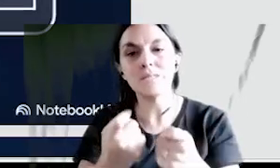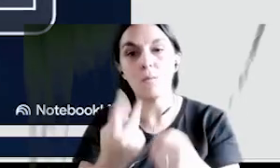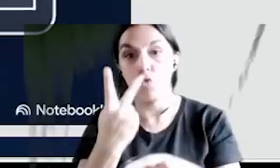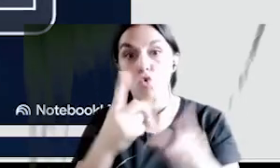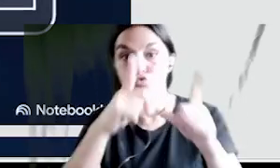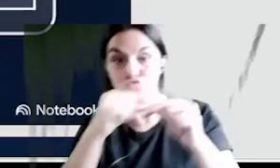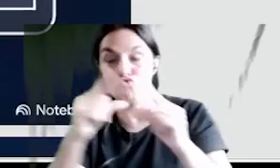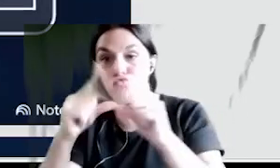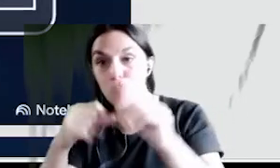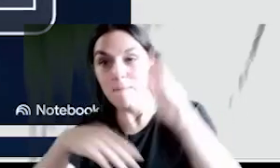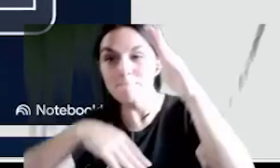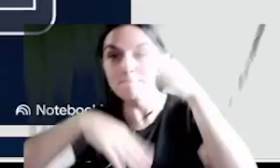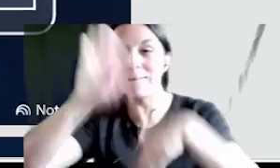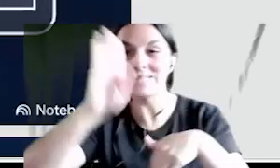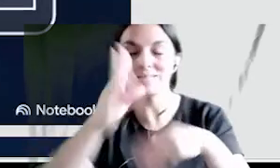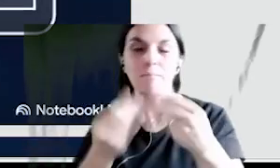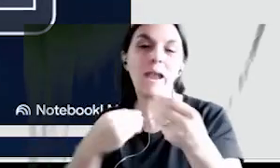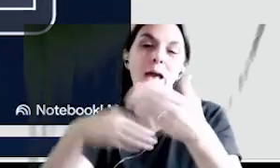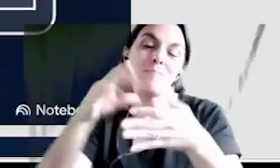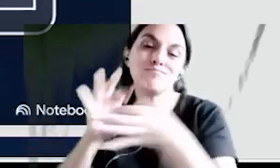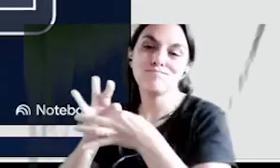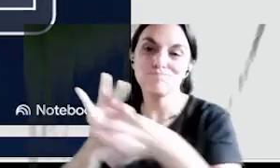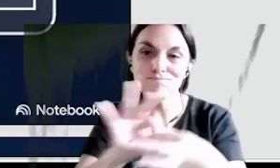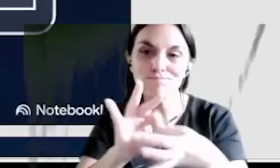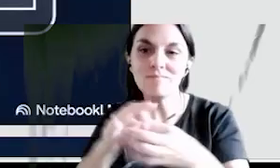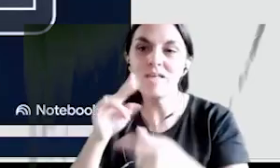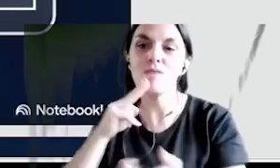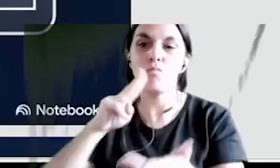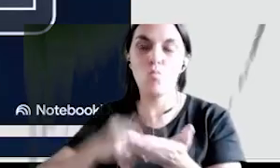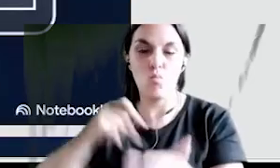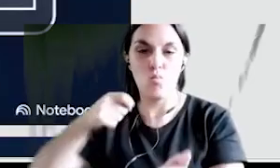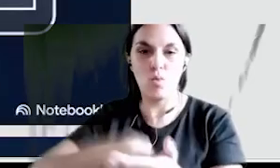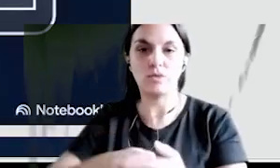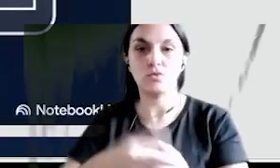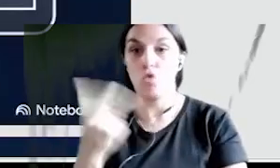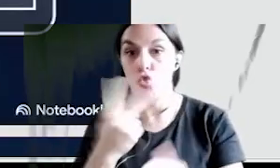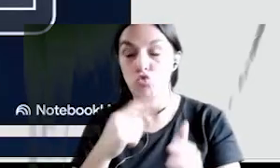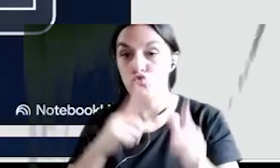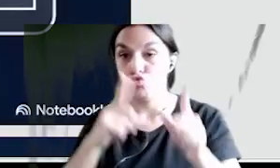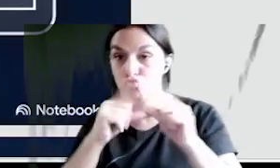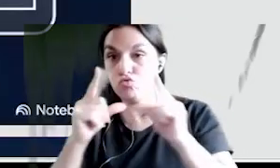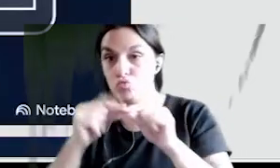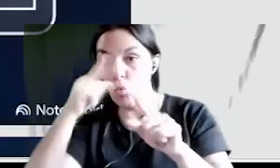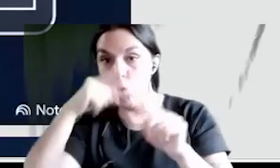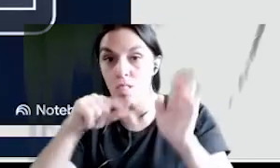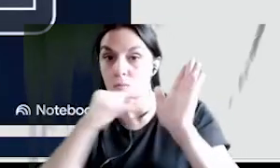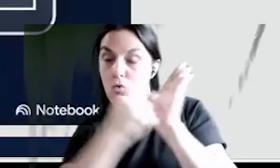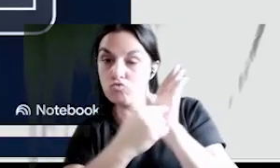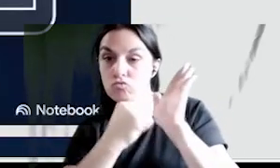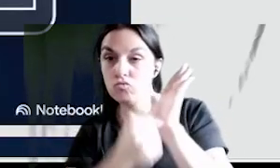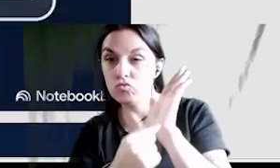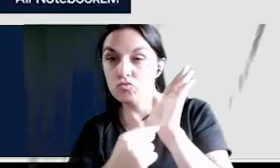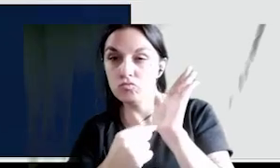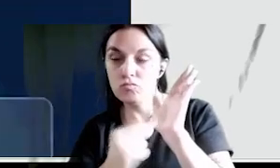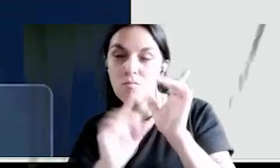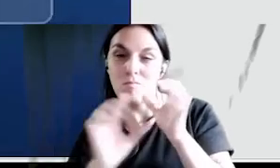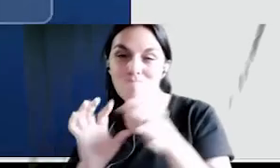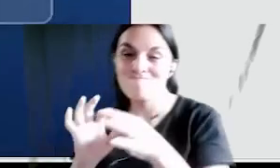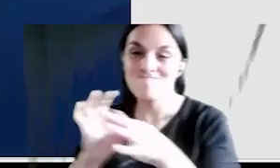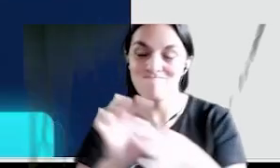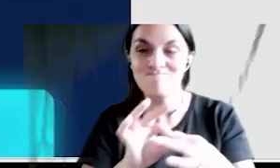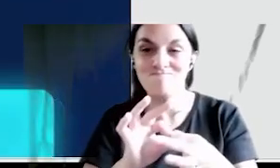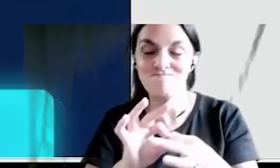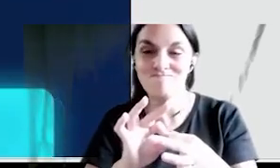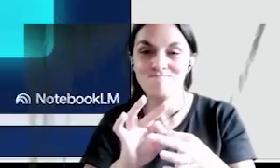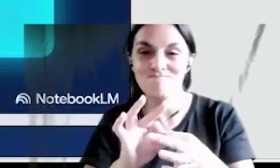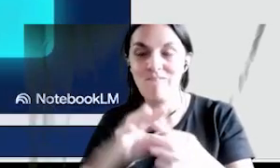importes como para ser sujetos del impuesto. Esos dos importes sobre lo que sería la ganancia ya con las